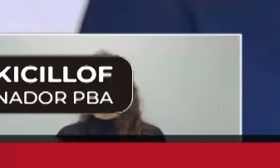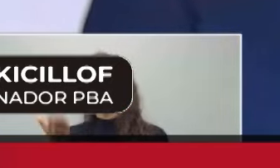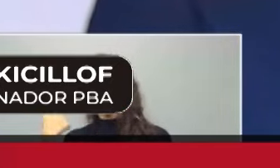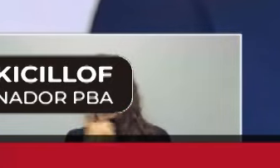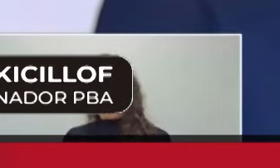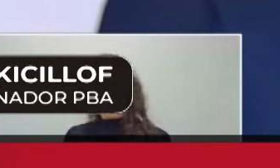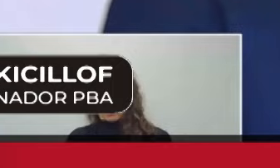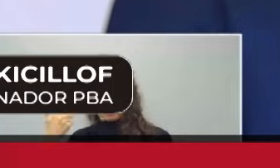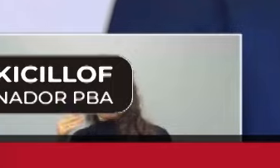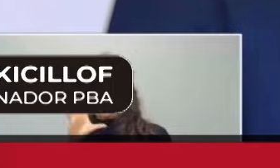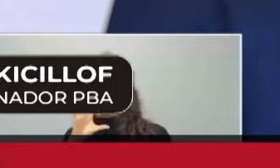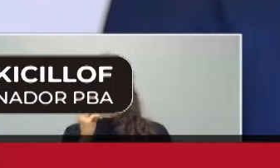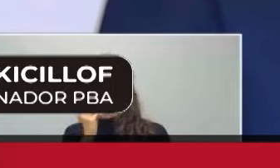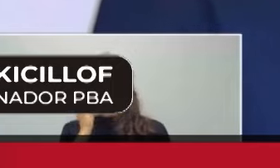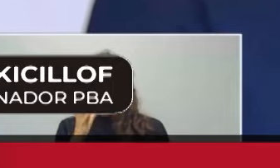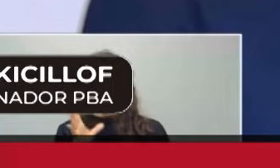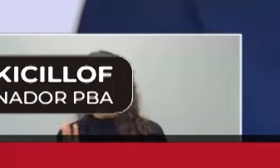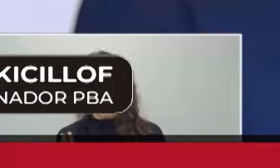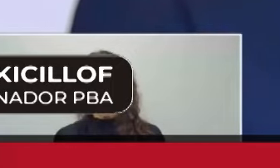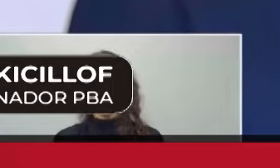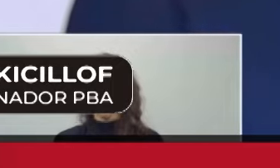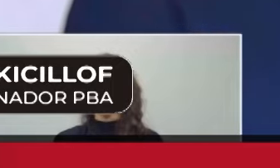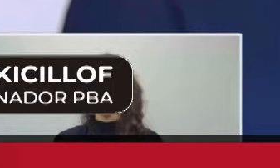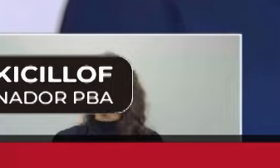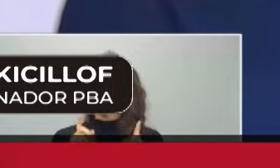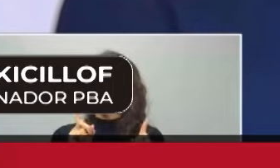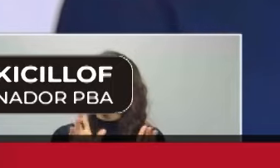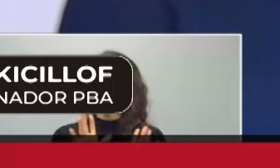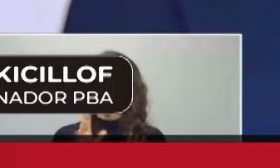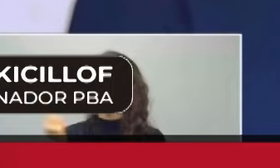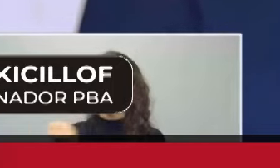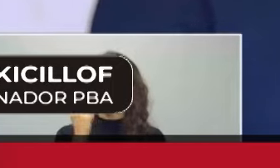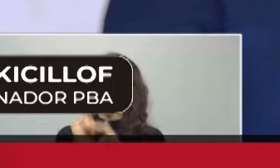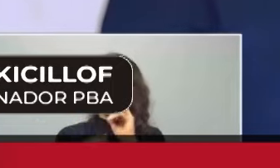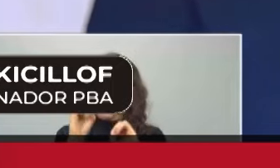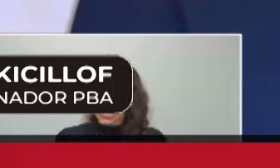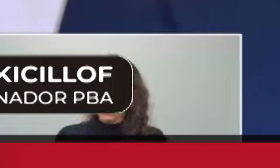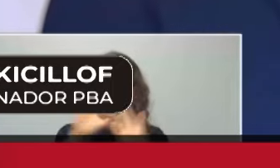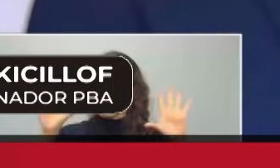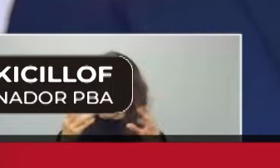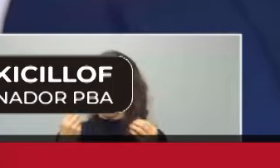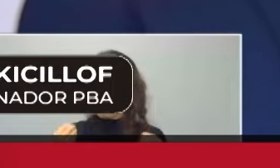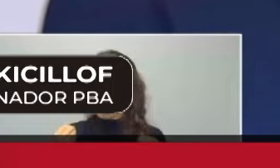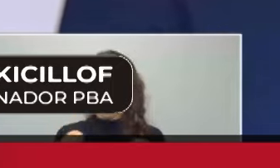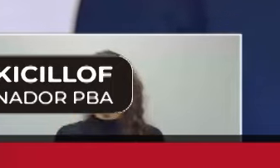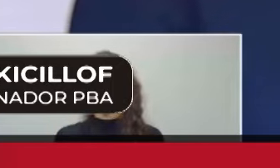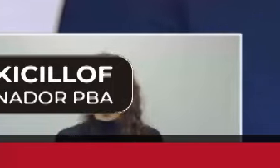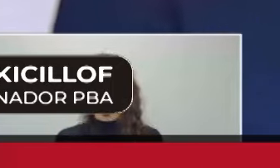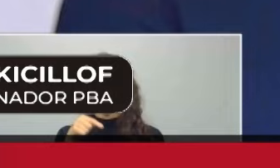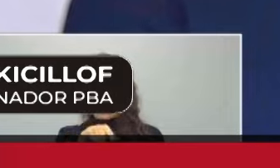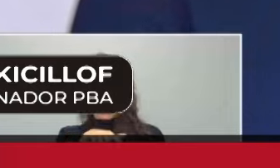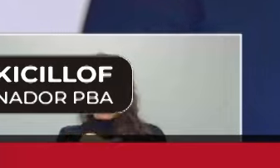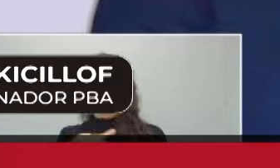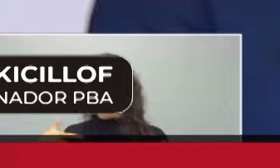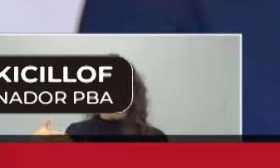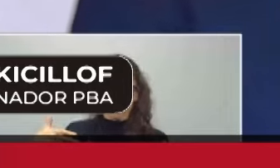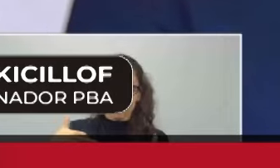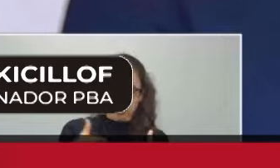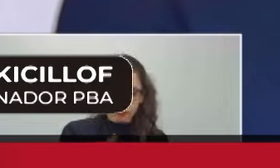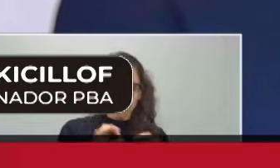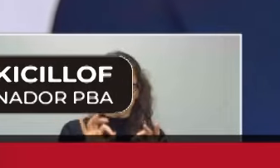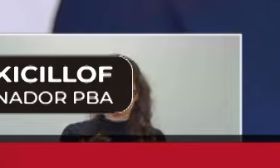anterior. Así todo, quiero dejar muy en claro esto, porque es el punto de partida de esta discusión y